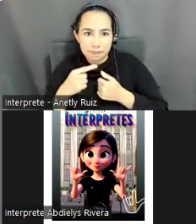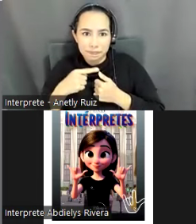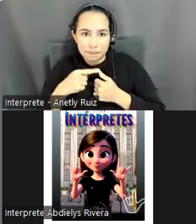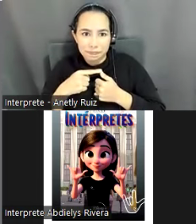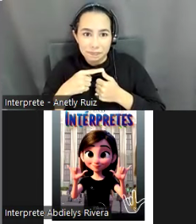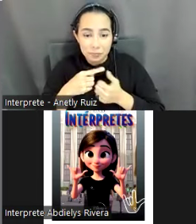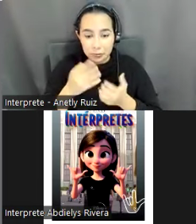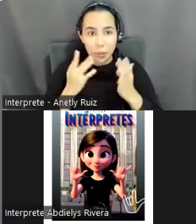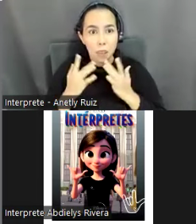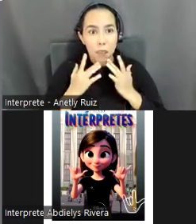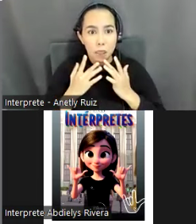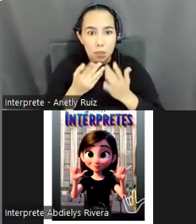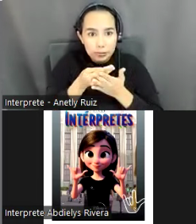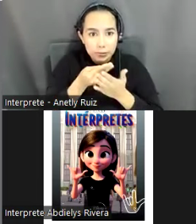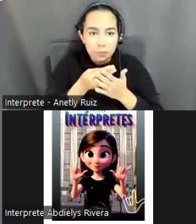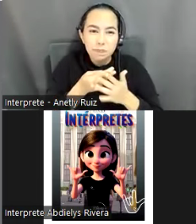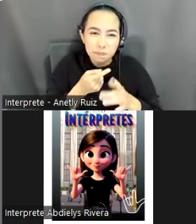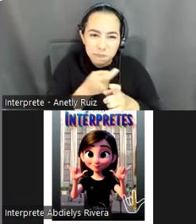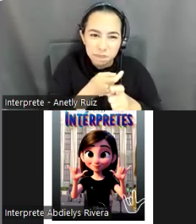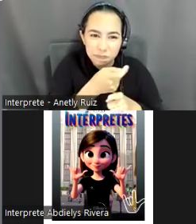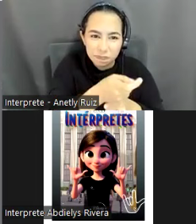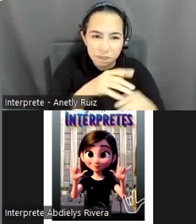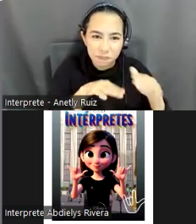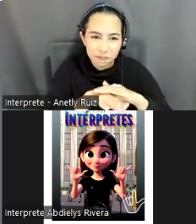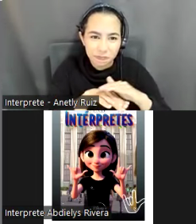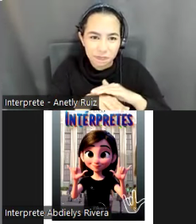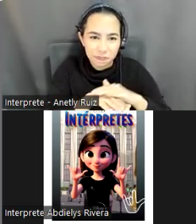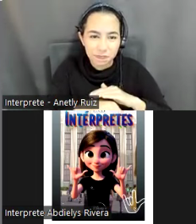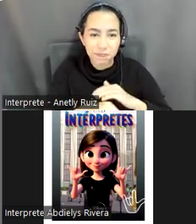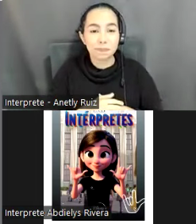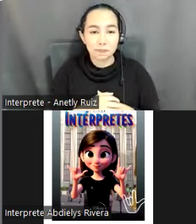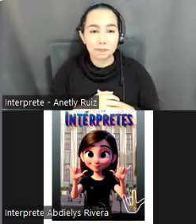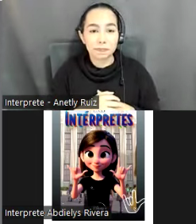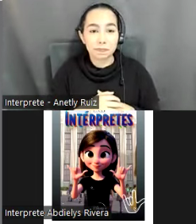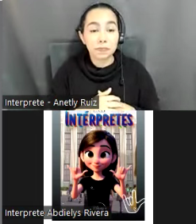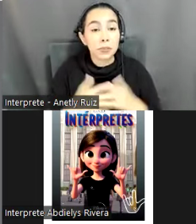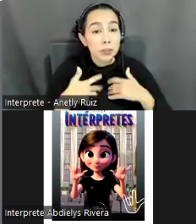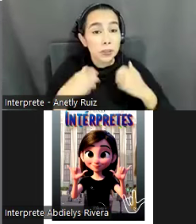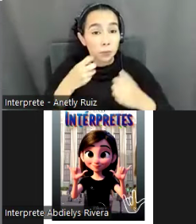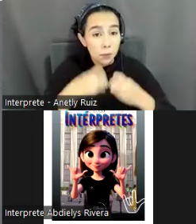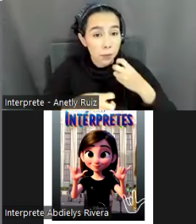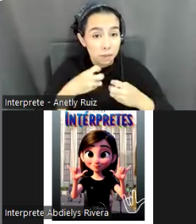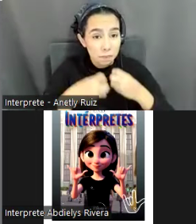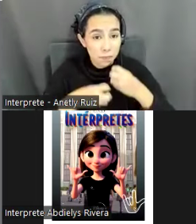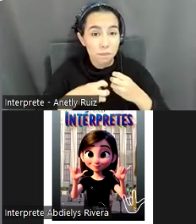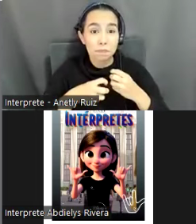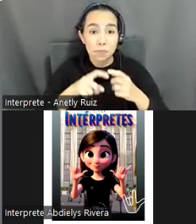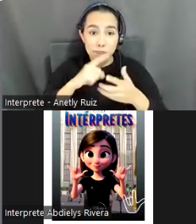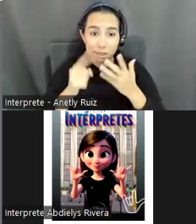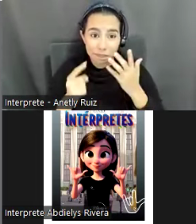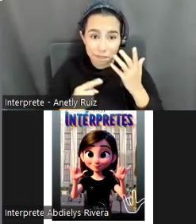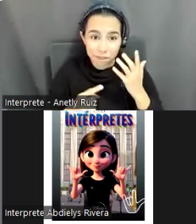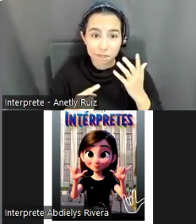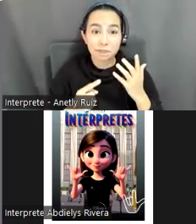El poder adquisitivo y económico. Tiene varias condiciones, ¿verdad? Entre ellas una condición crónica y también